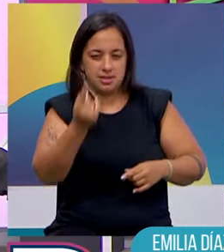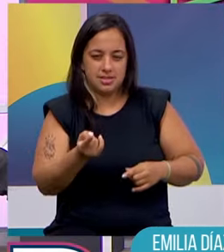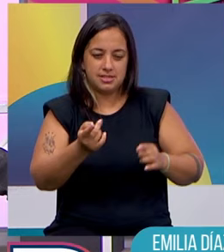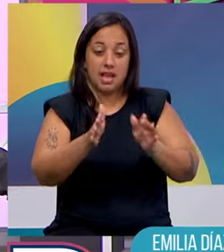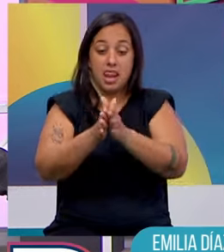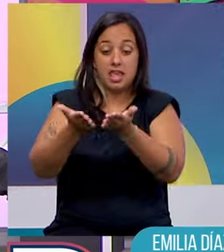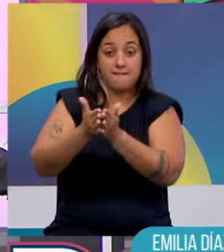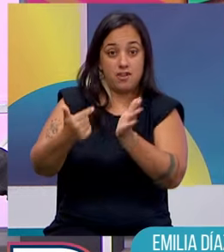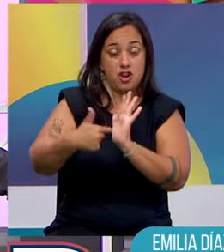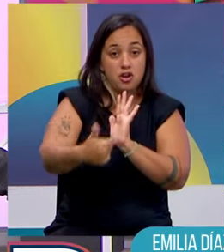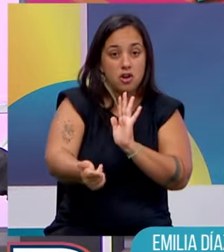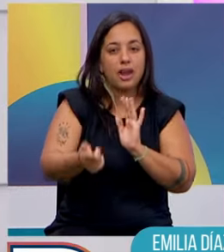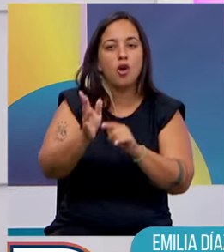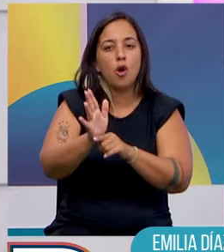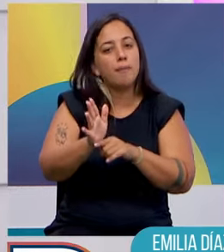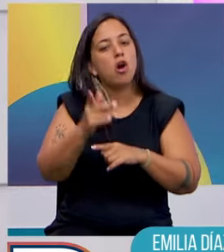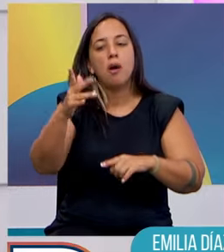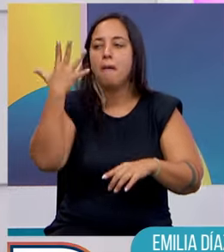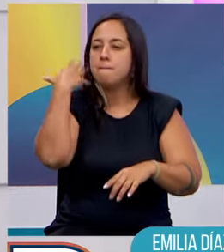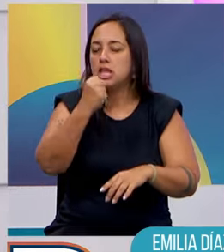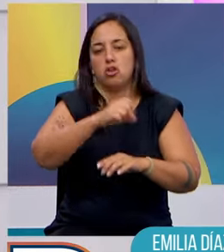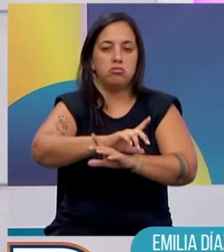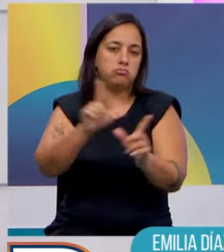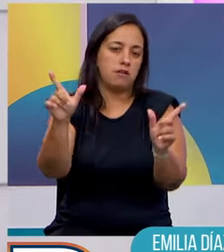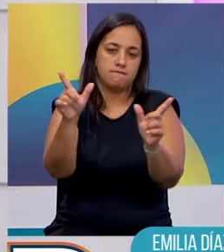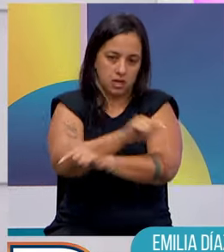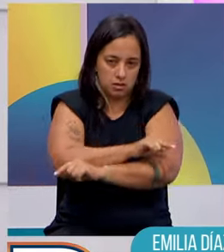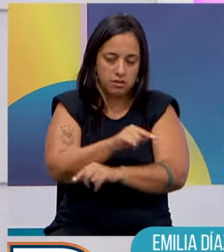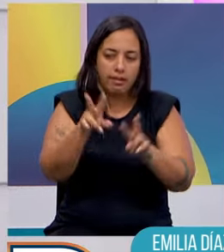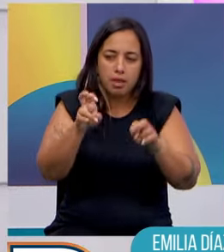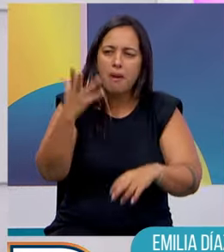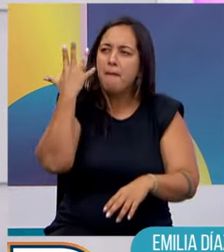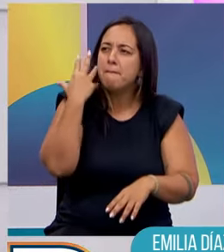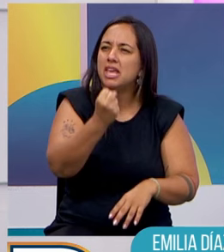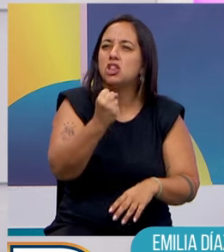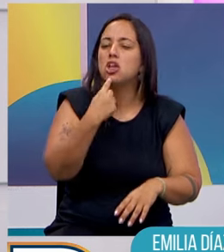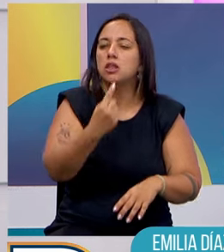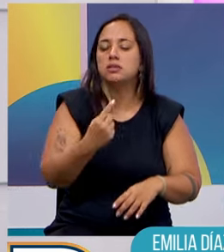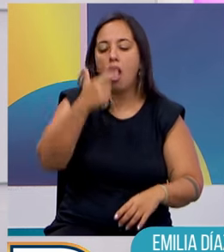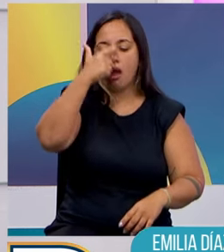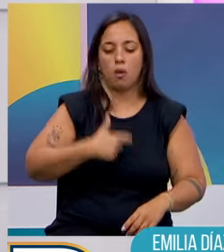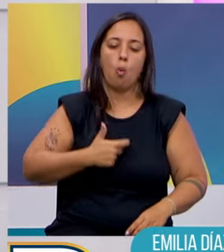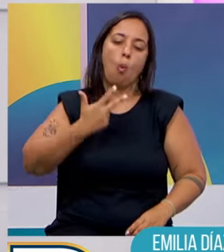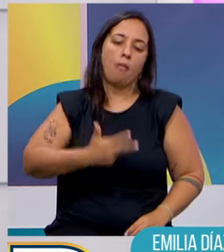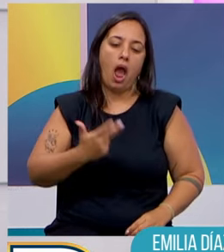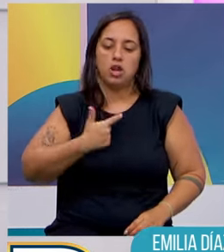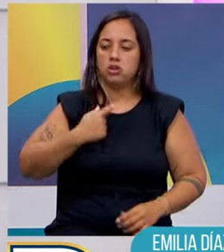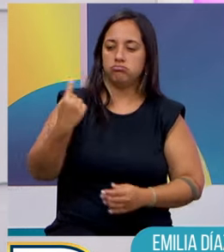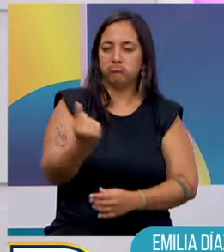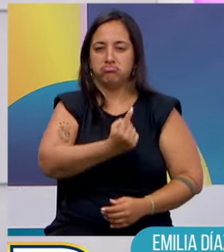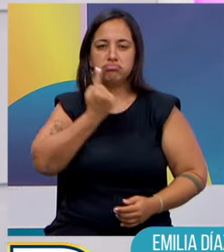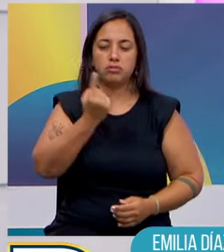mitos. Sí, este mito de los seres humanos somos el centro del universo. ¿Lo